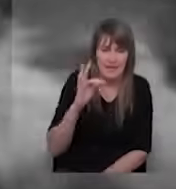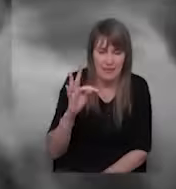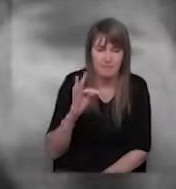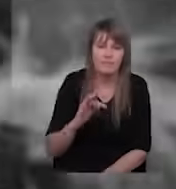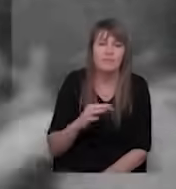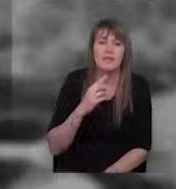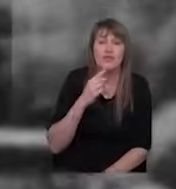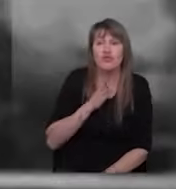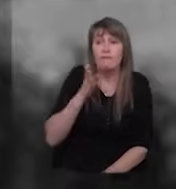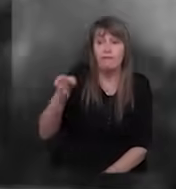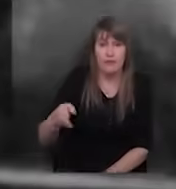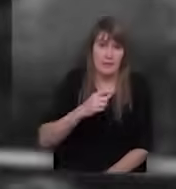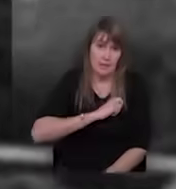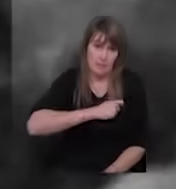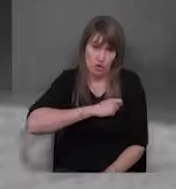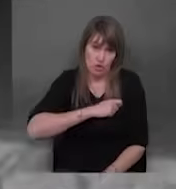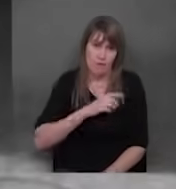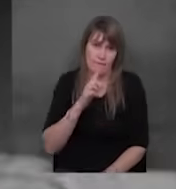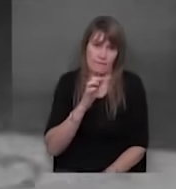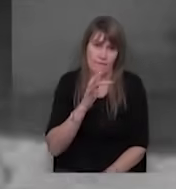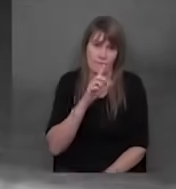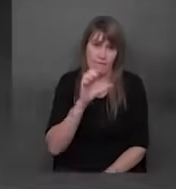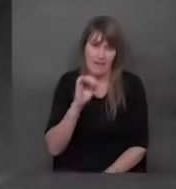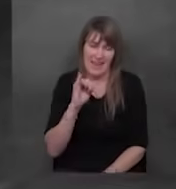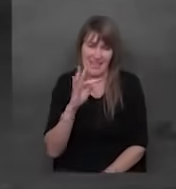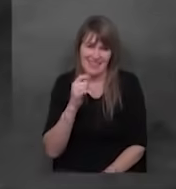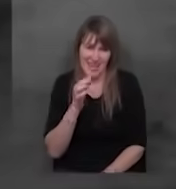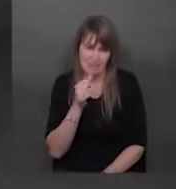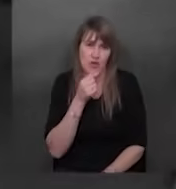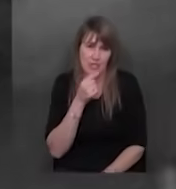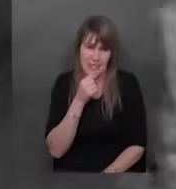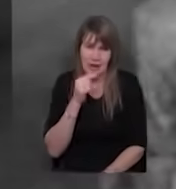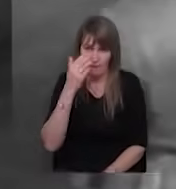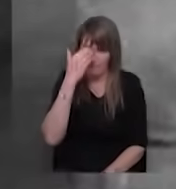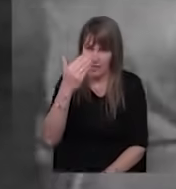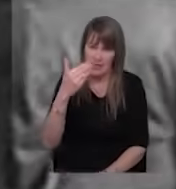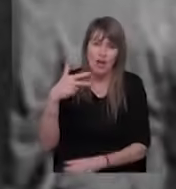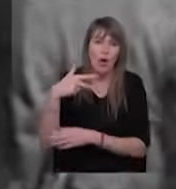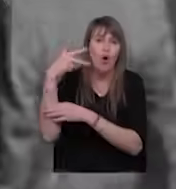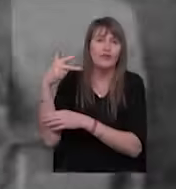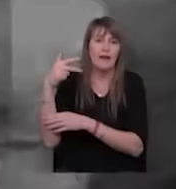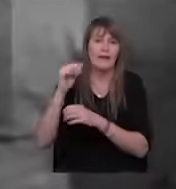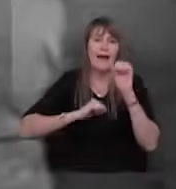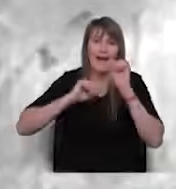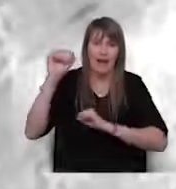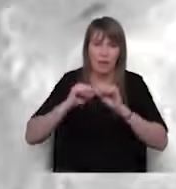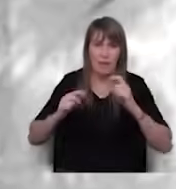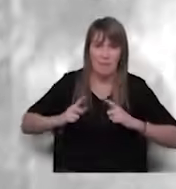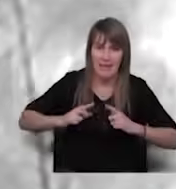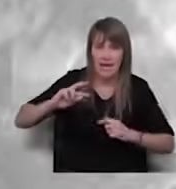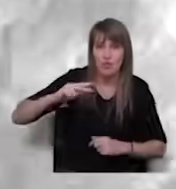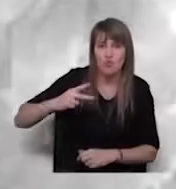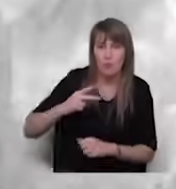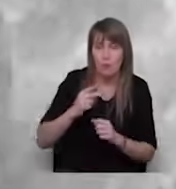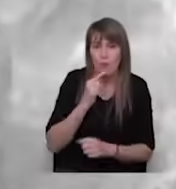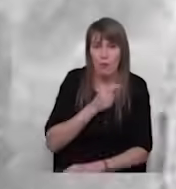el inspector Fleitas hacia el Hotel Carrasco, frente al cual debía esperarnos el subcomisario de Lega. Al llegar